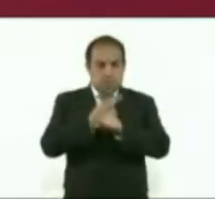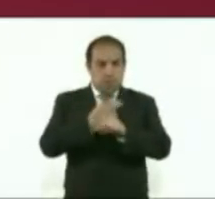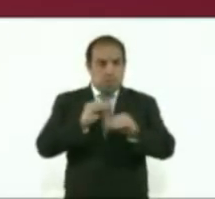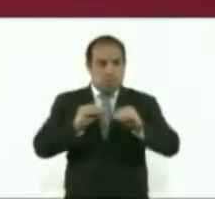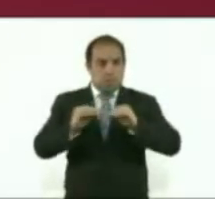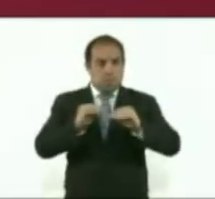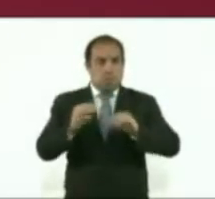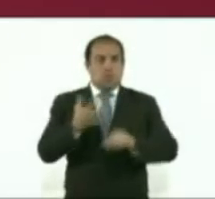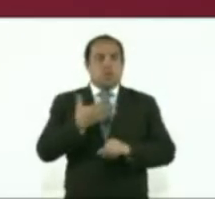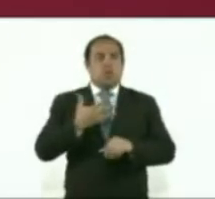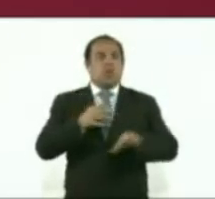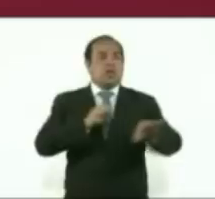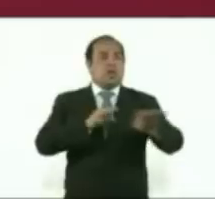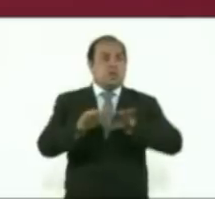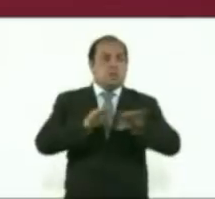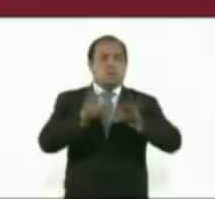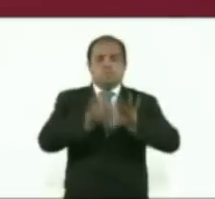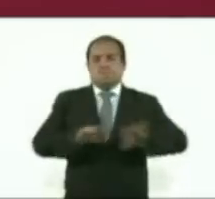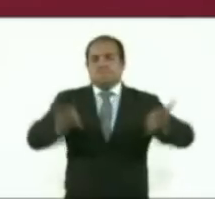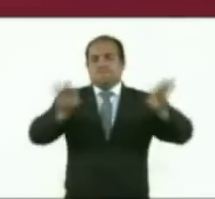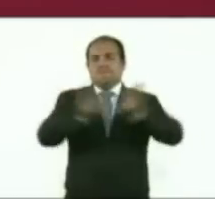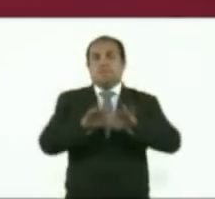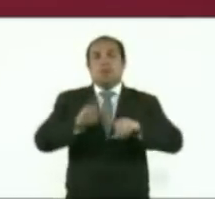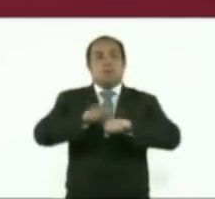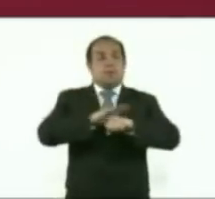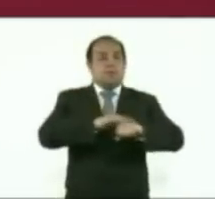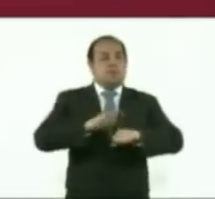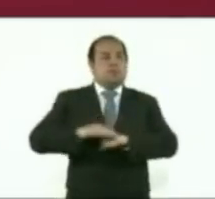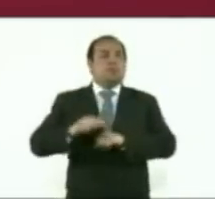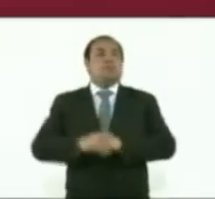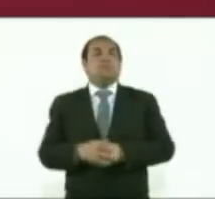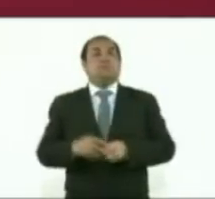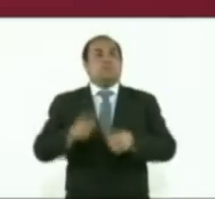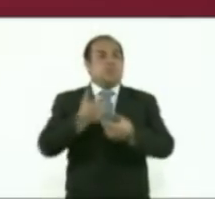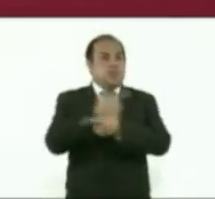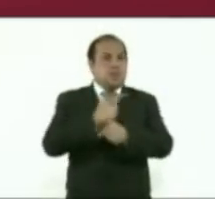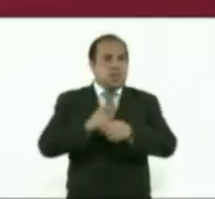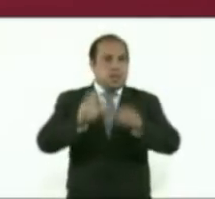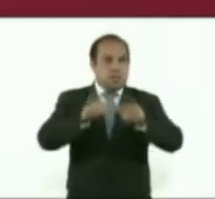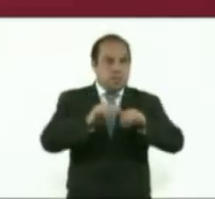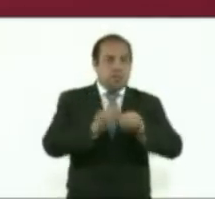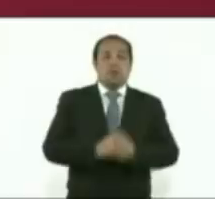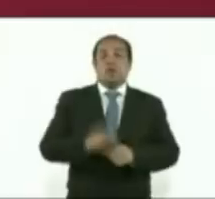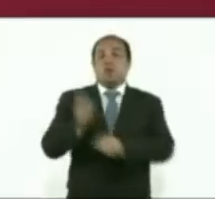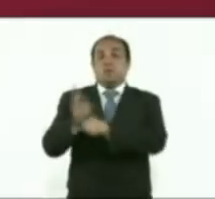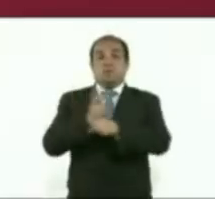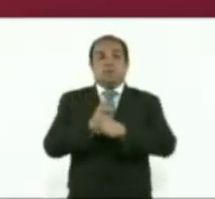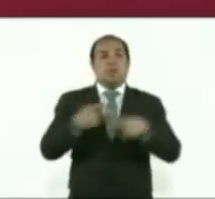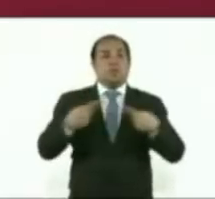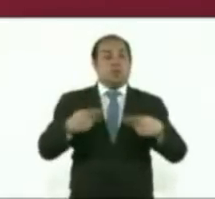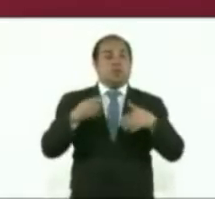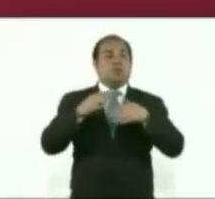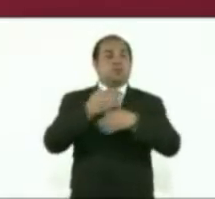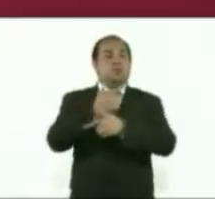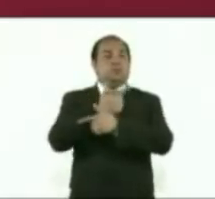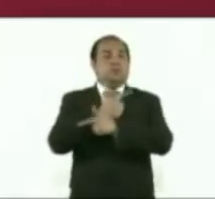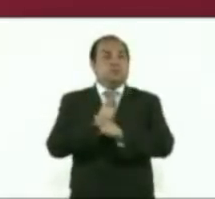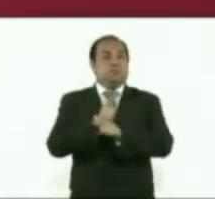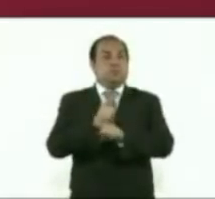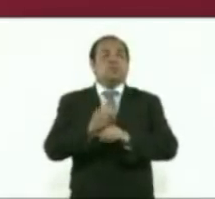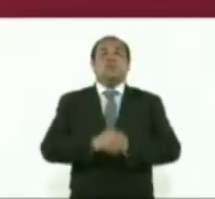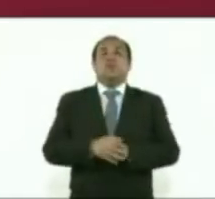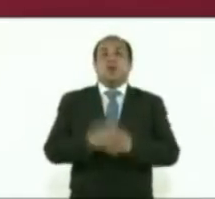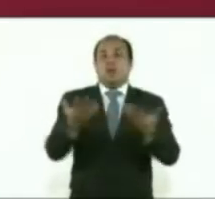de taxis que se integren a esta aplicación e invitamos a los taxistas a que lo hagan es una gran oportunidad pues para dar un buen servicio